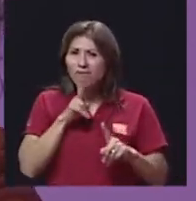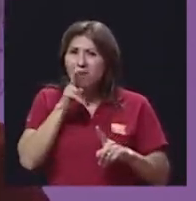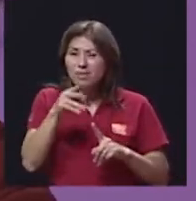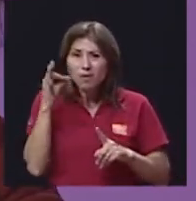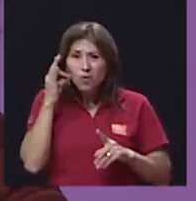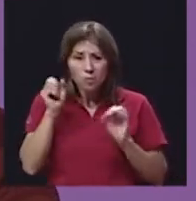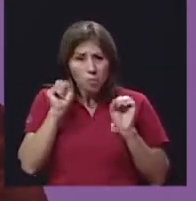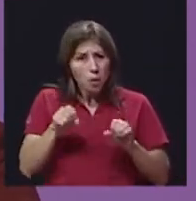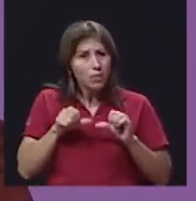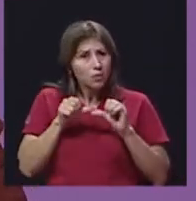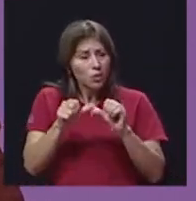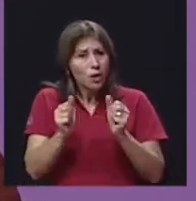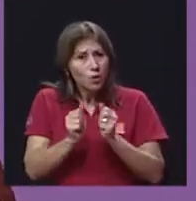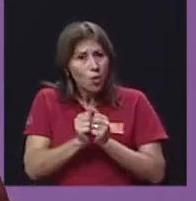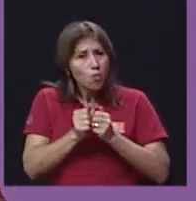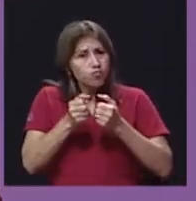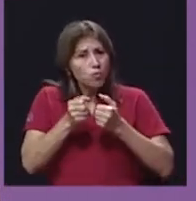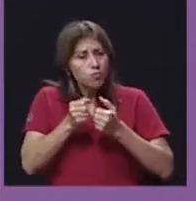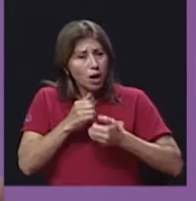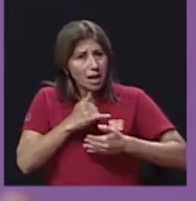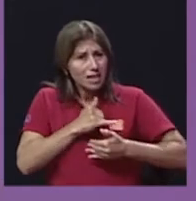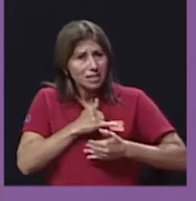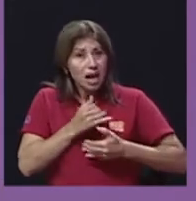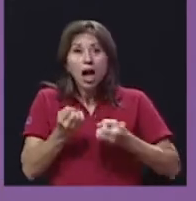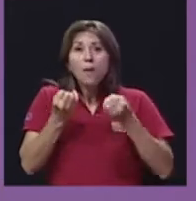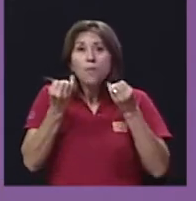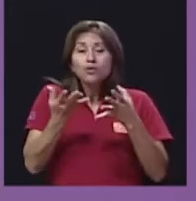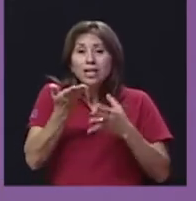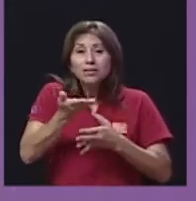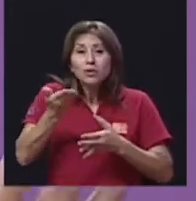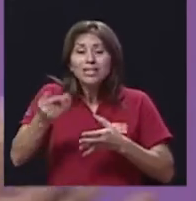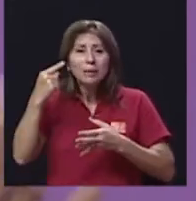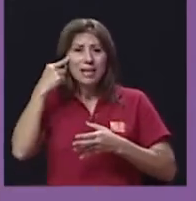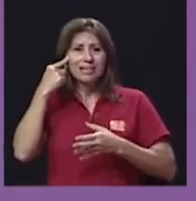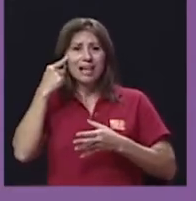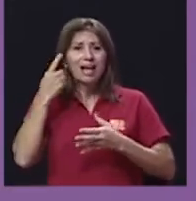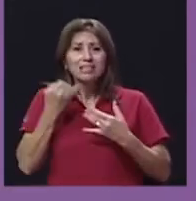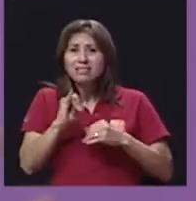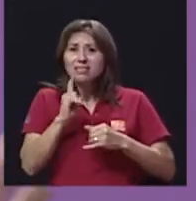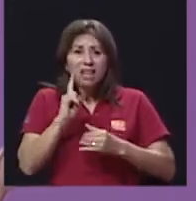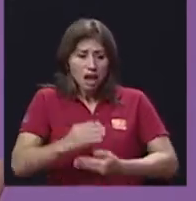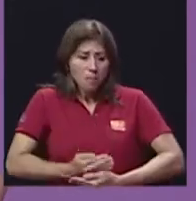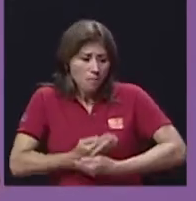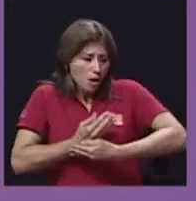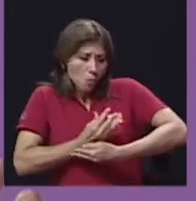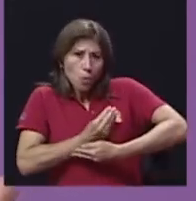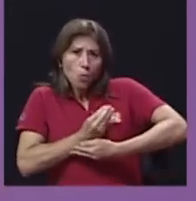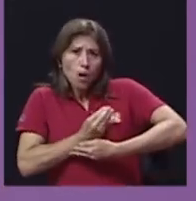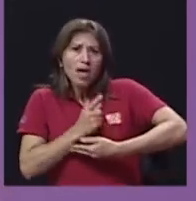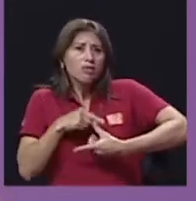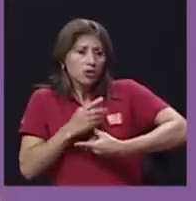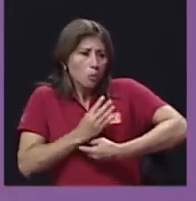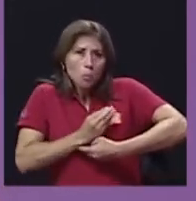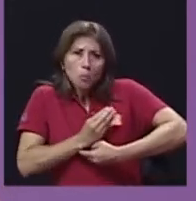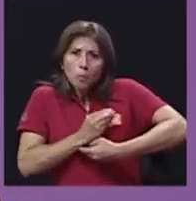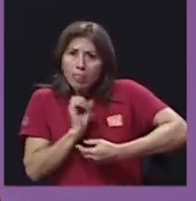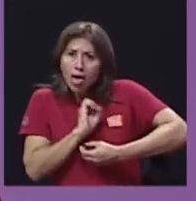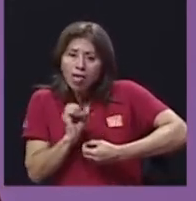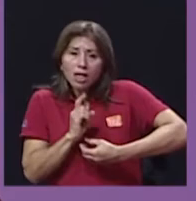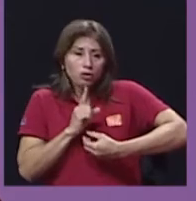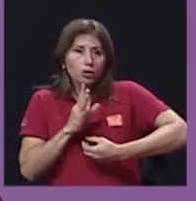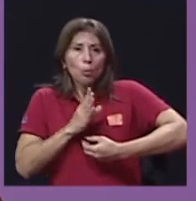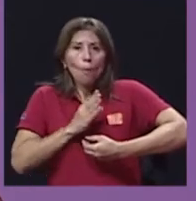millones de mitos con respecto a que si no le da a las veces se te va a secar las tetas y todo eso todo esa